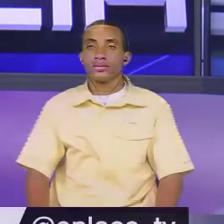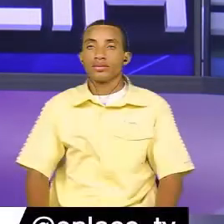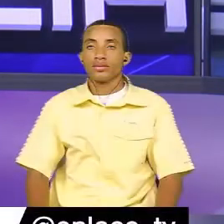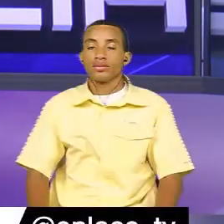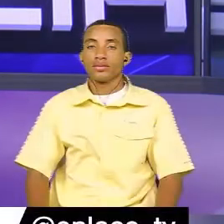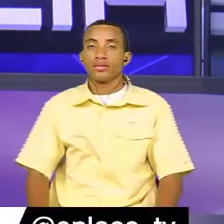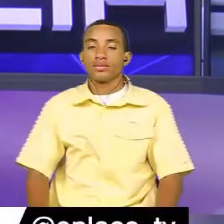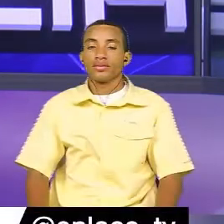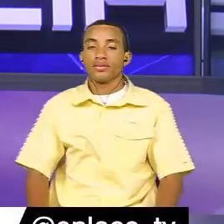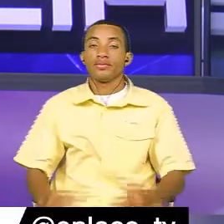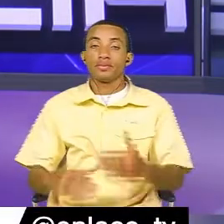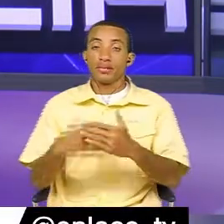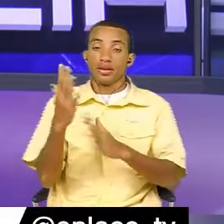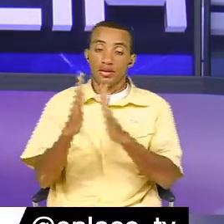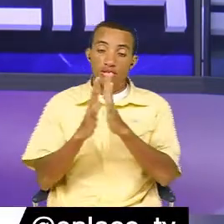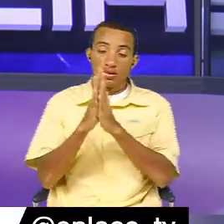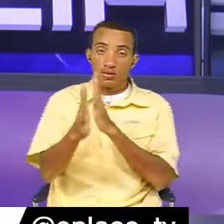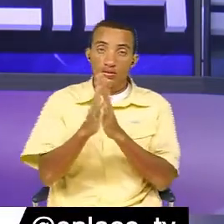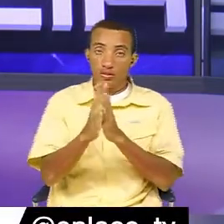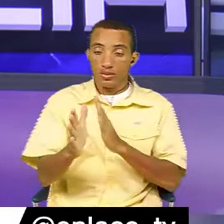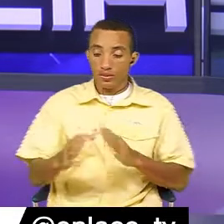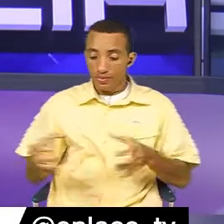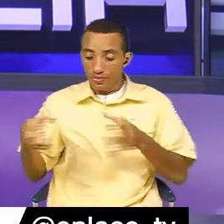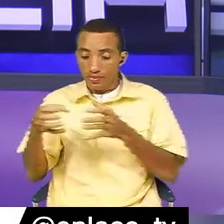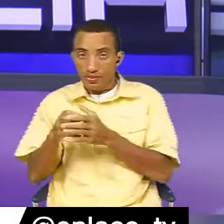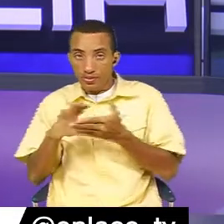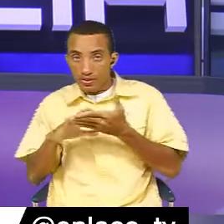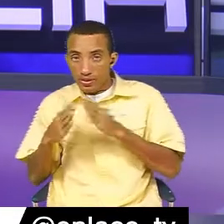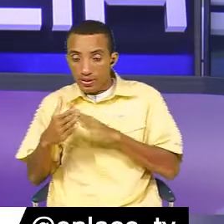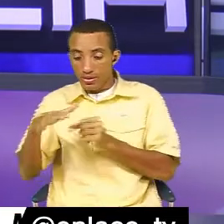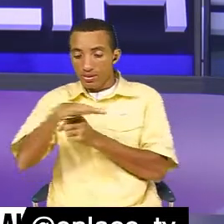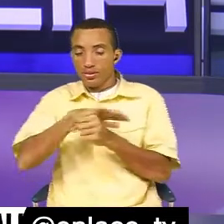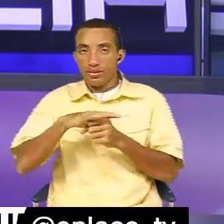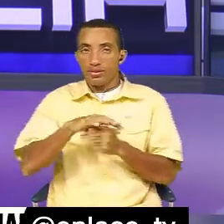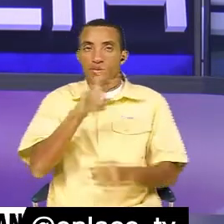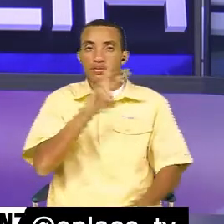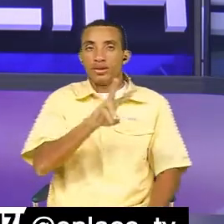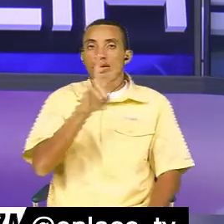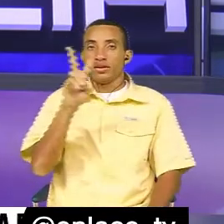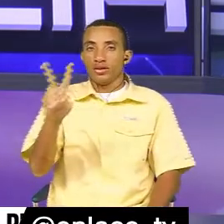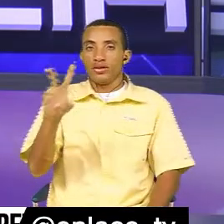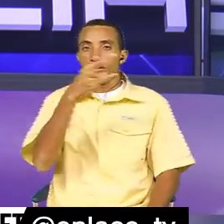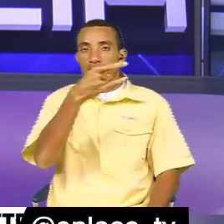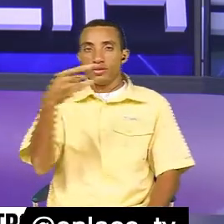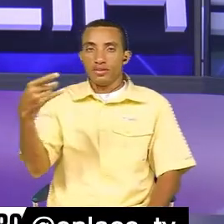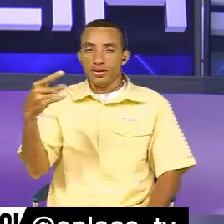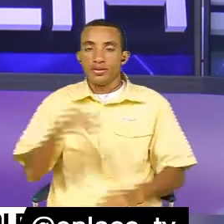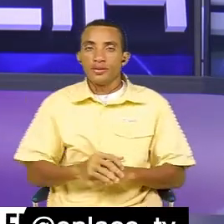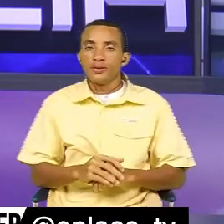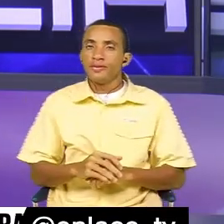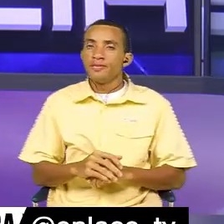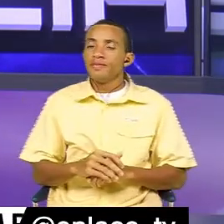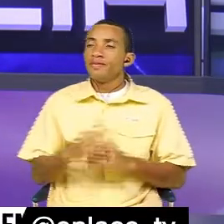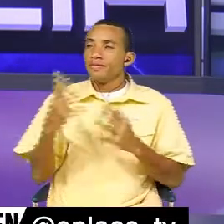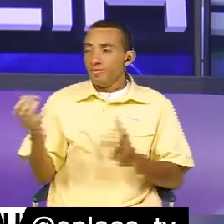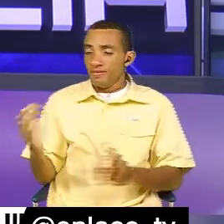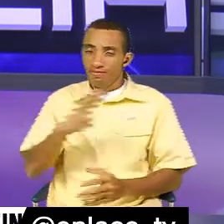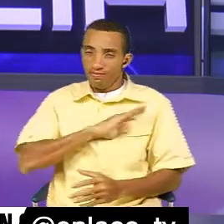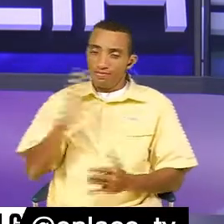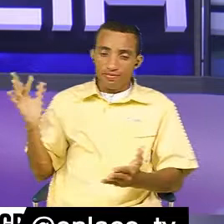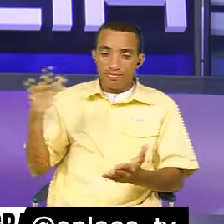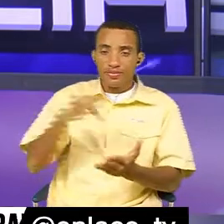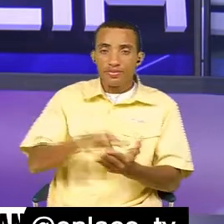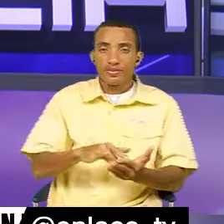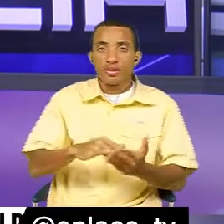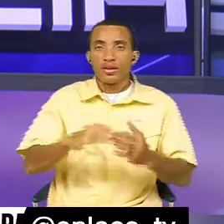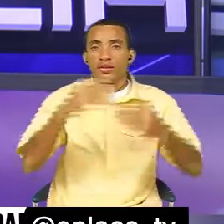Inicio esta emisión con información de la Junta de Acción Comunal del Barrio 22 de Marzo, que pide la pronta intervención del municipio para evitar que la erosión se